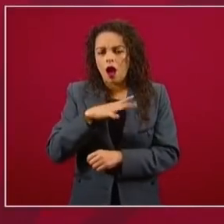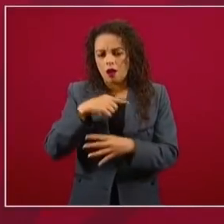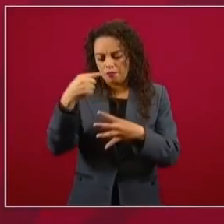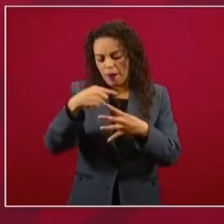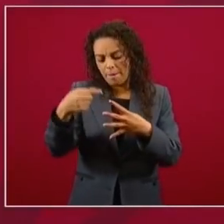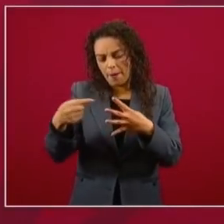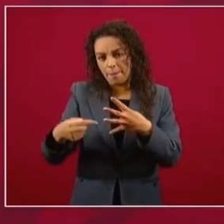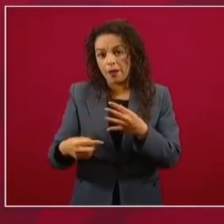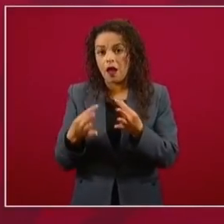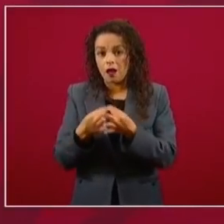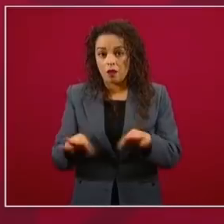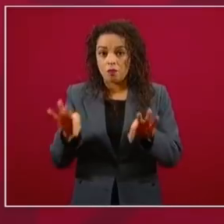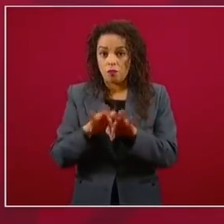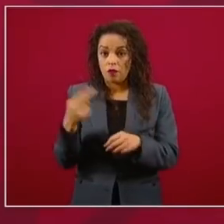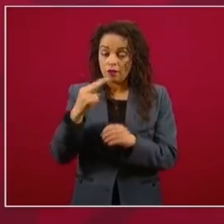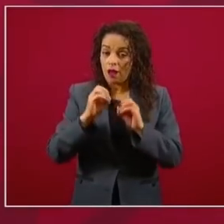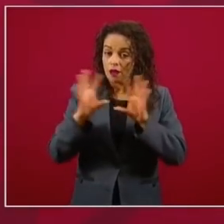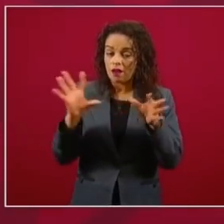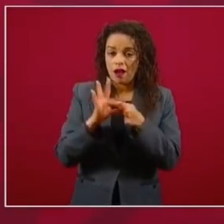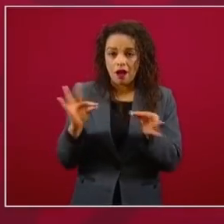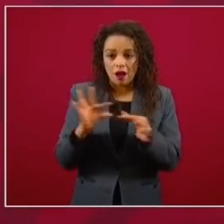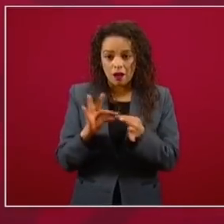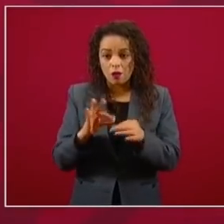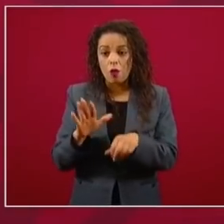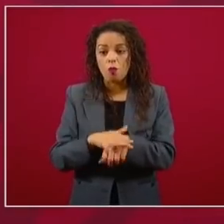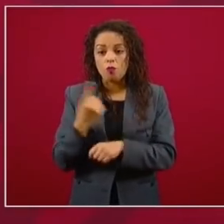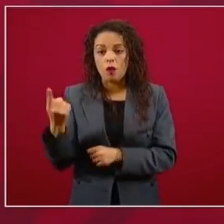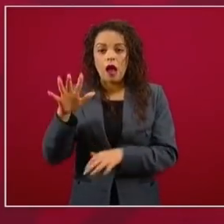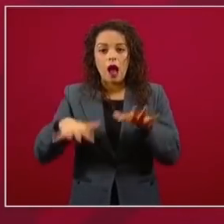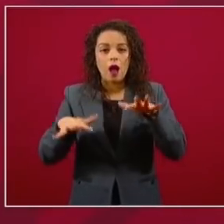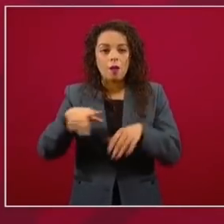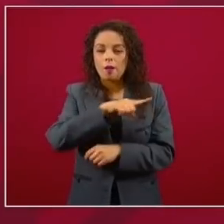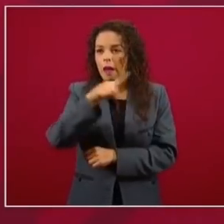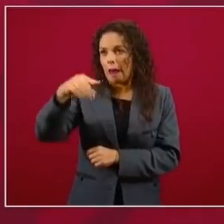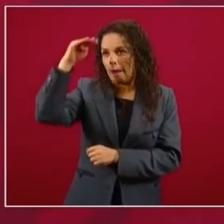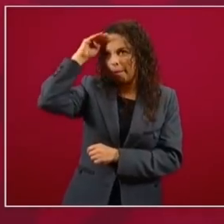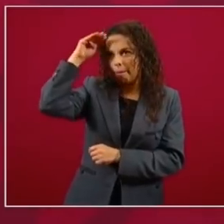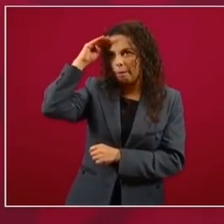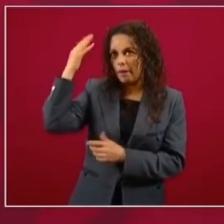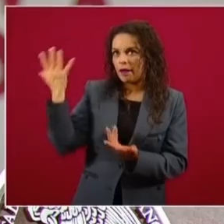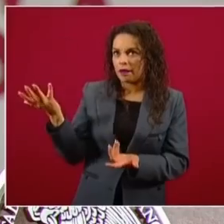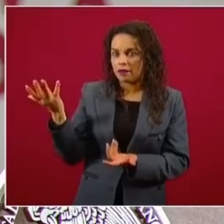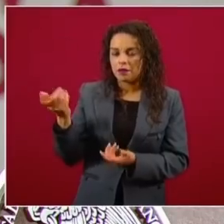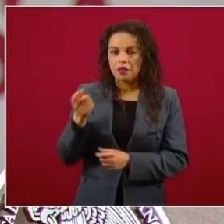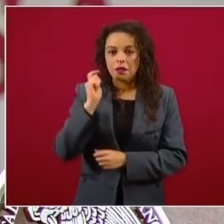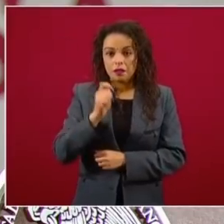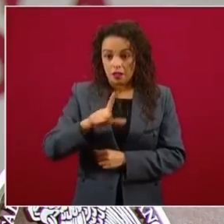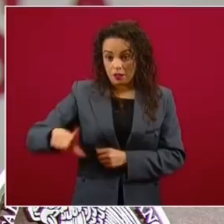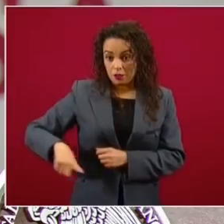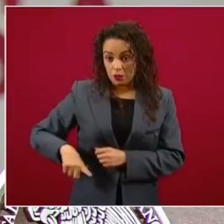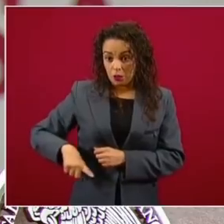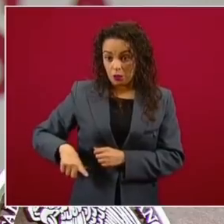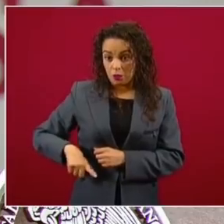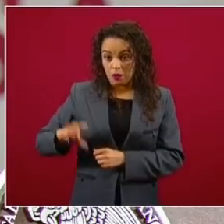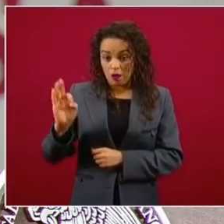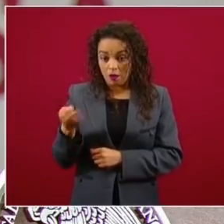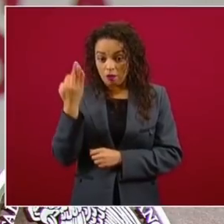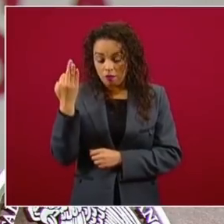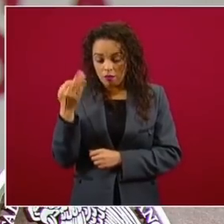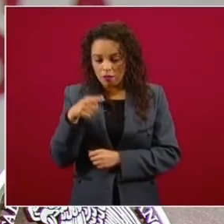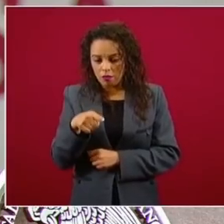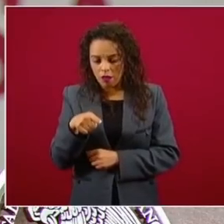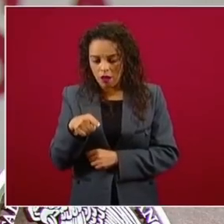determinar, porque contrariamente a lo que se suele pensar, los márgenes de maniobra que tiene el gobierno federal en el gasto